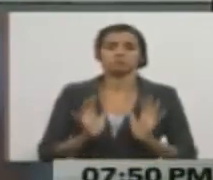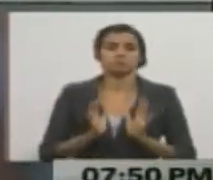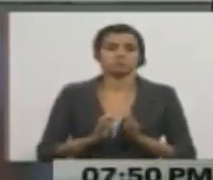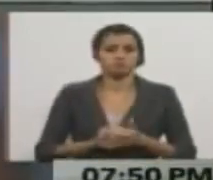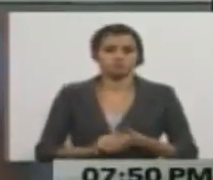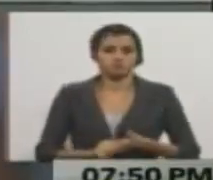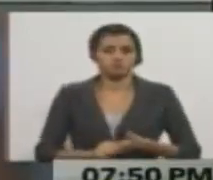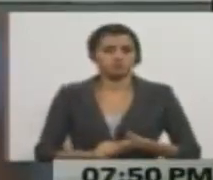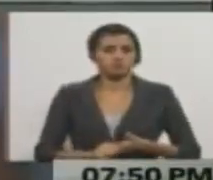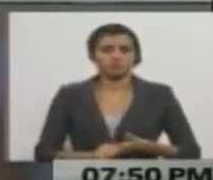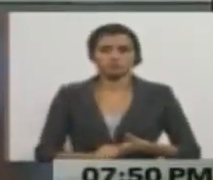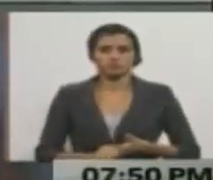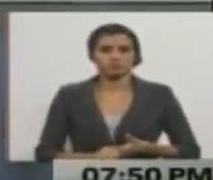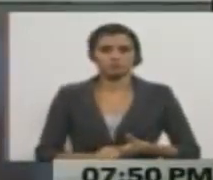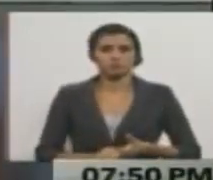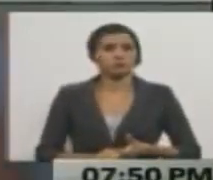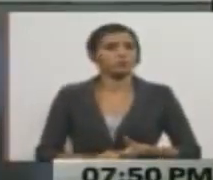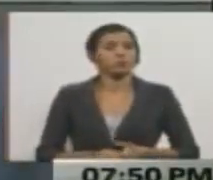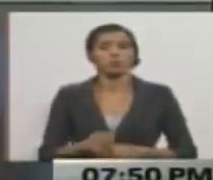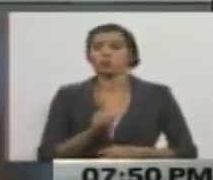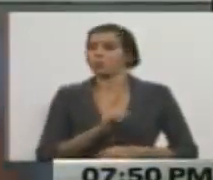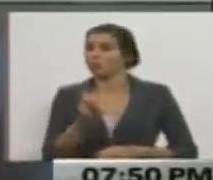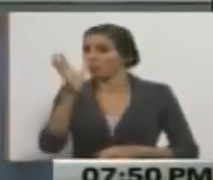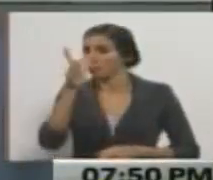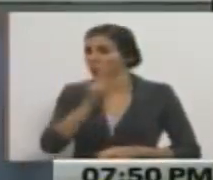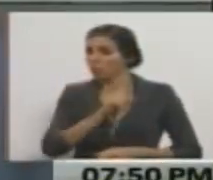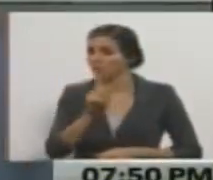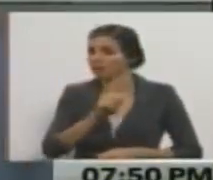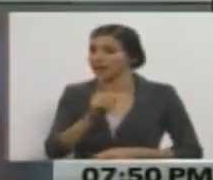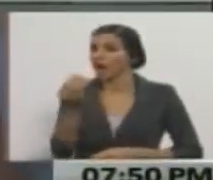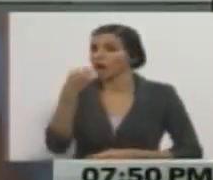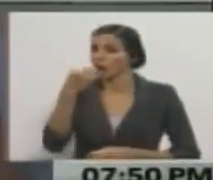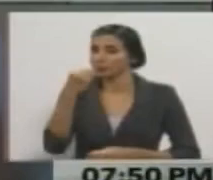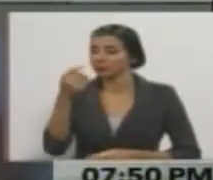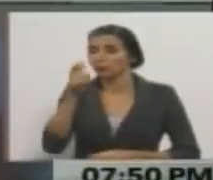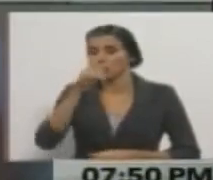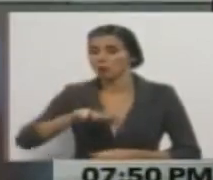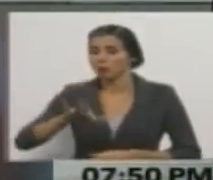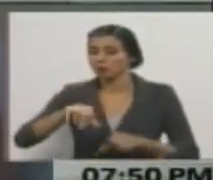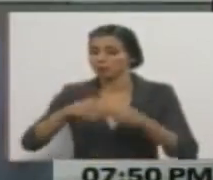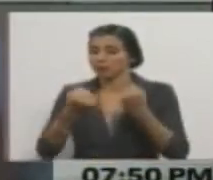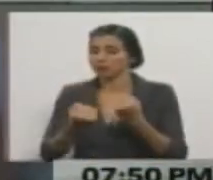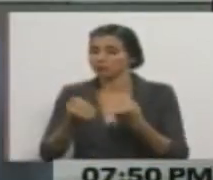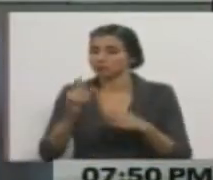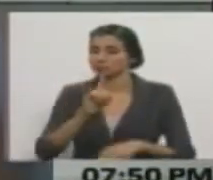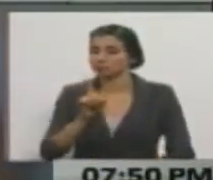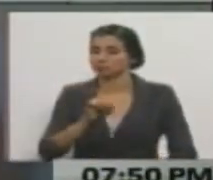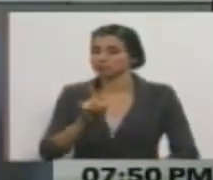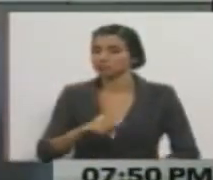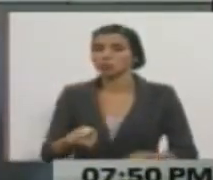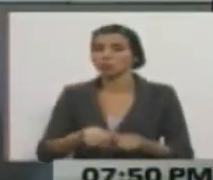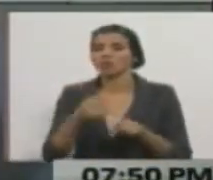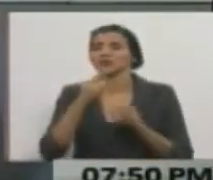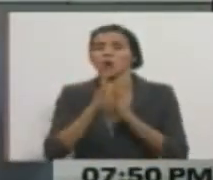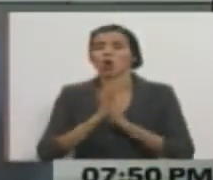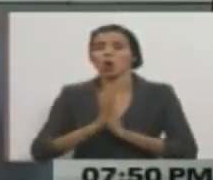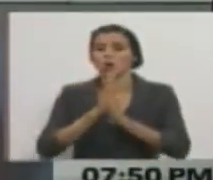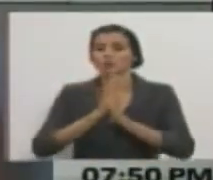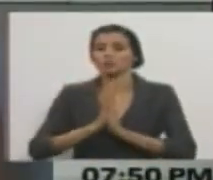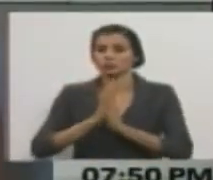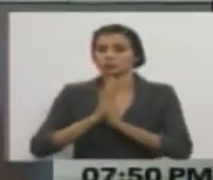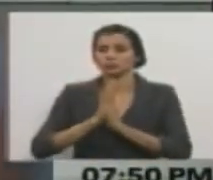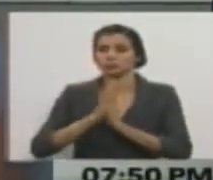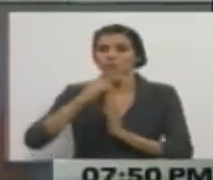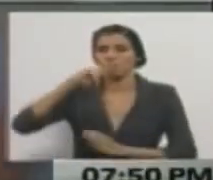No jueguen con el pan nuestro de cada día, como dice el Padre Nuestro, el Pater Noster